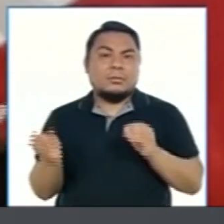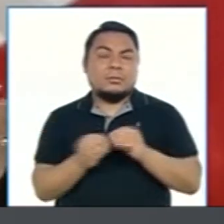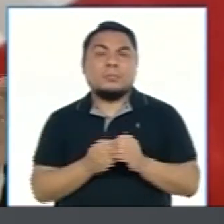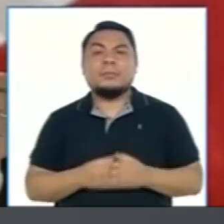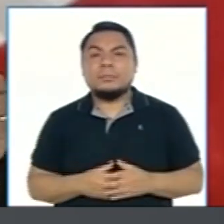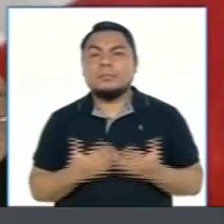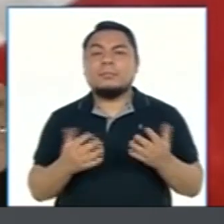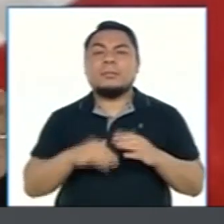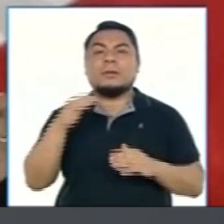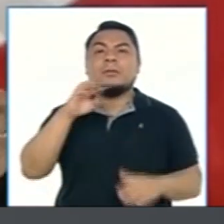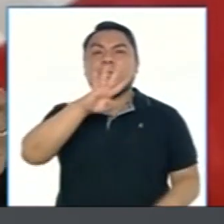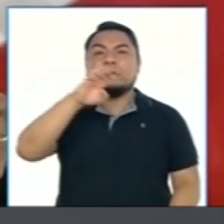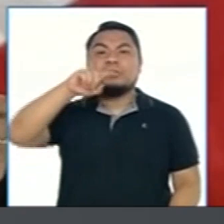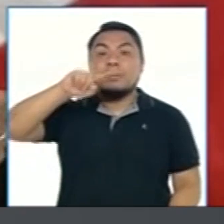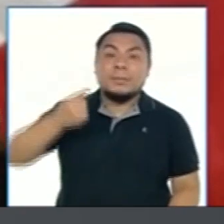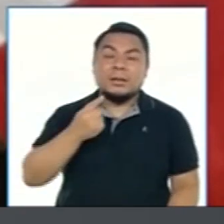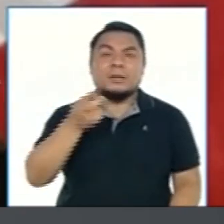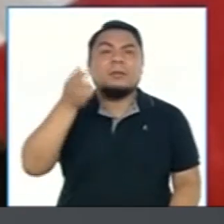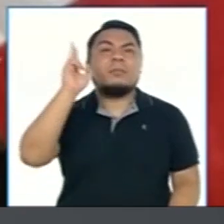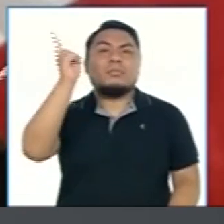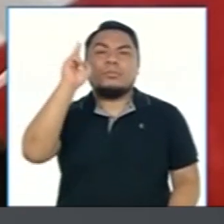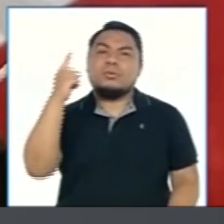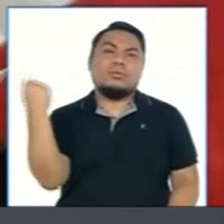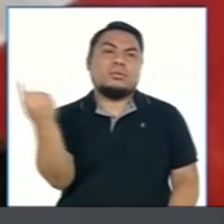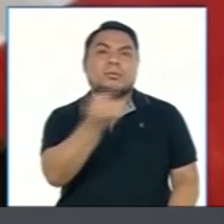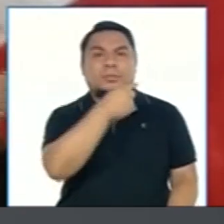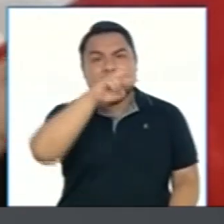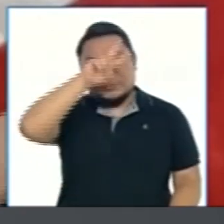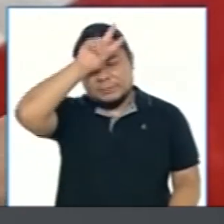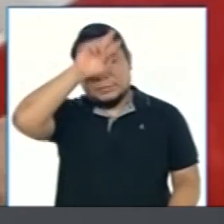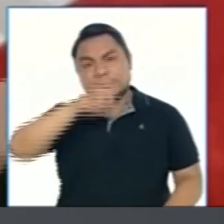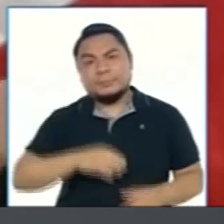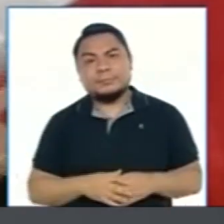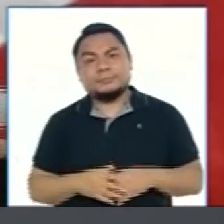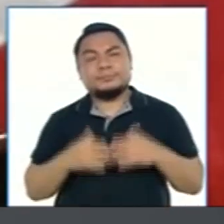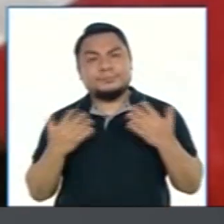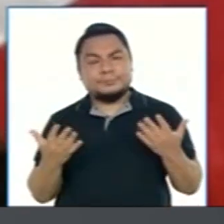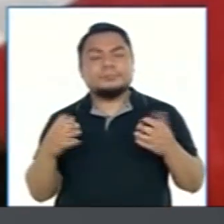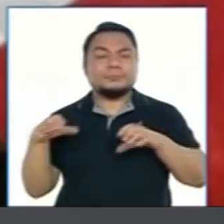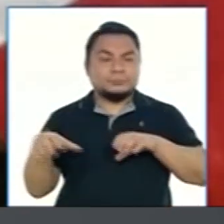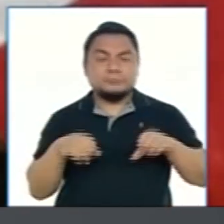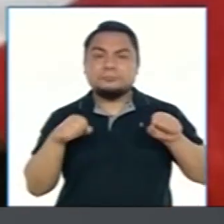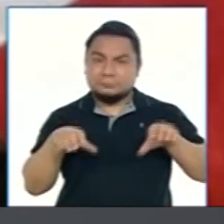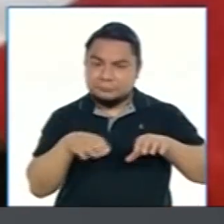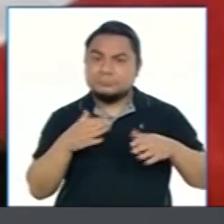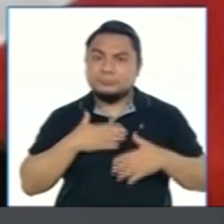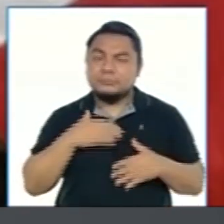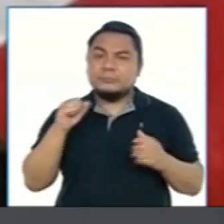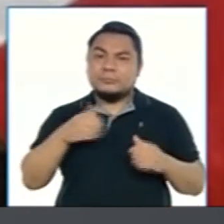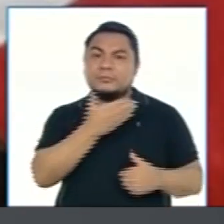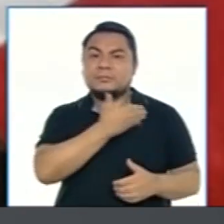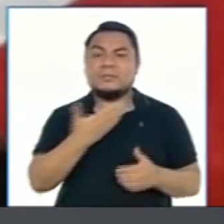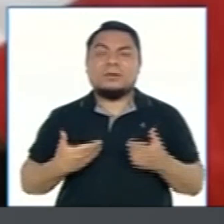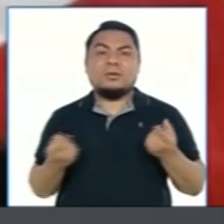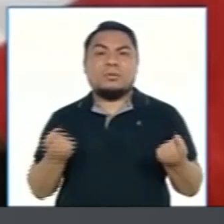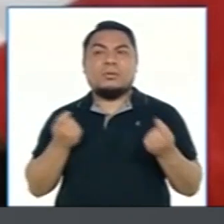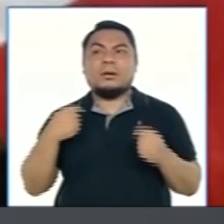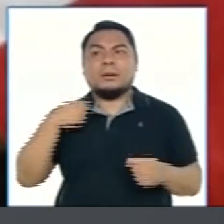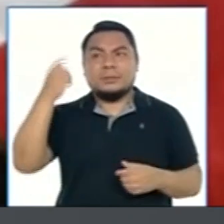de 400.000 docentes de todo el país. Entonces, cumplimos. Es un gobierno que